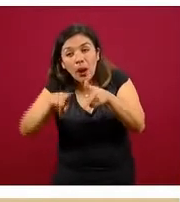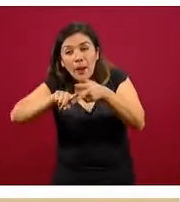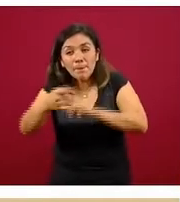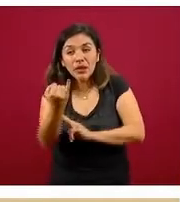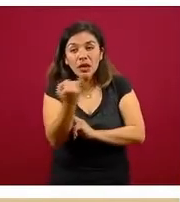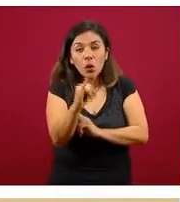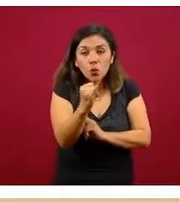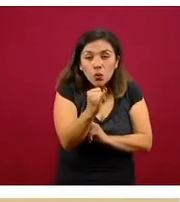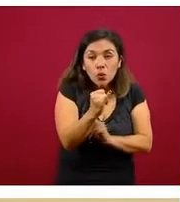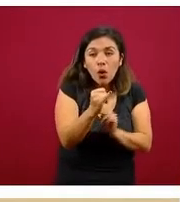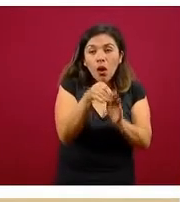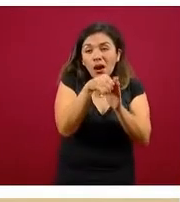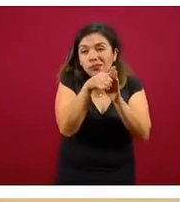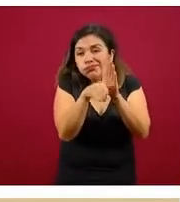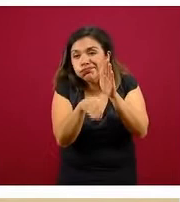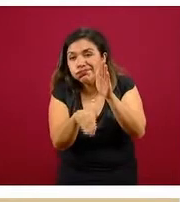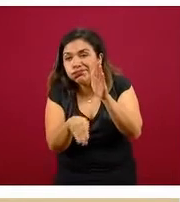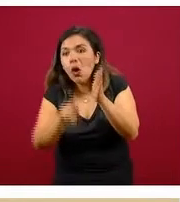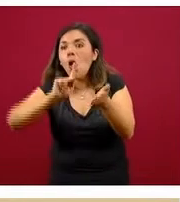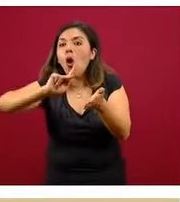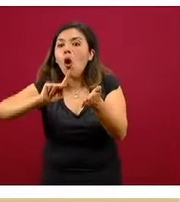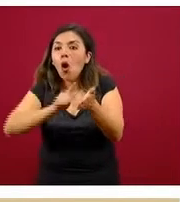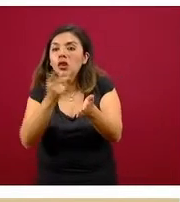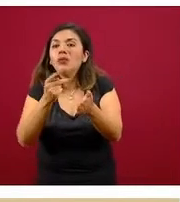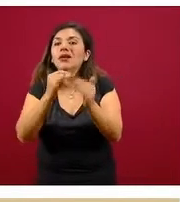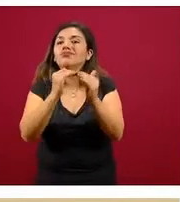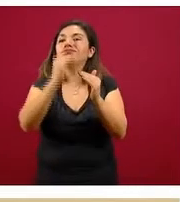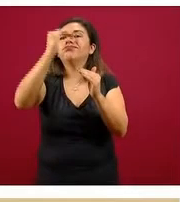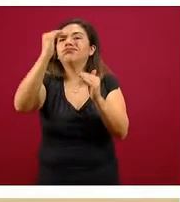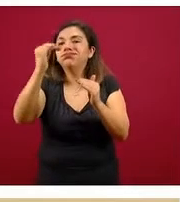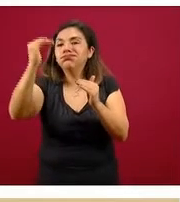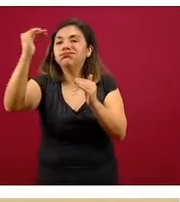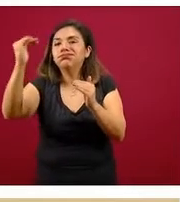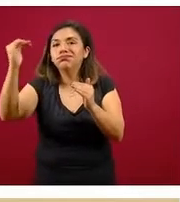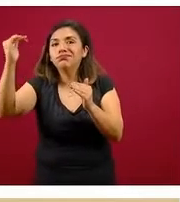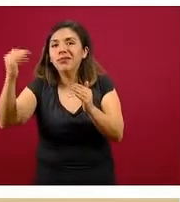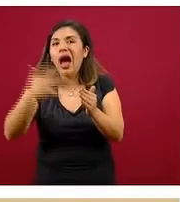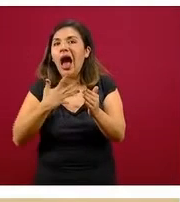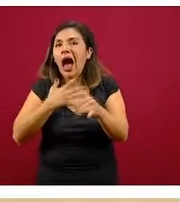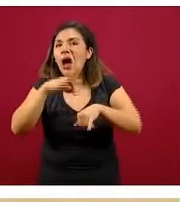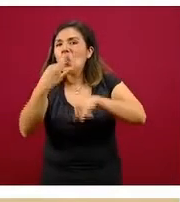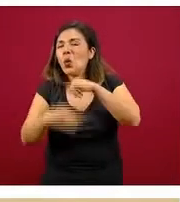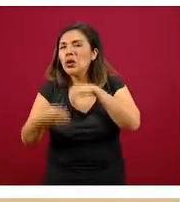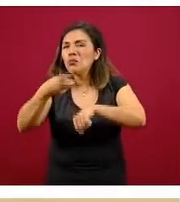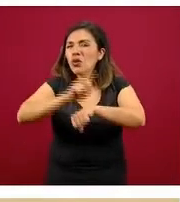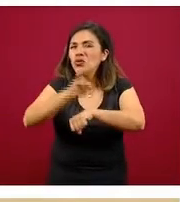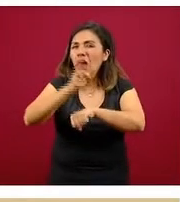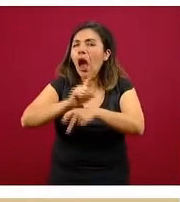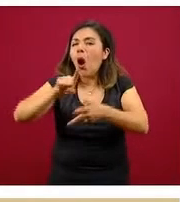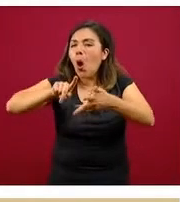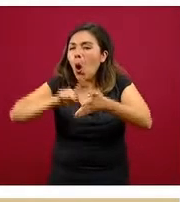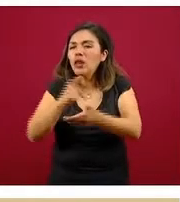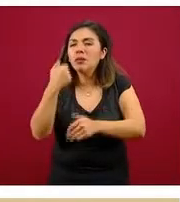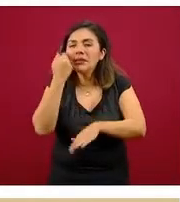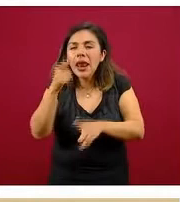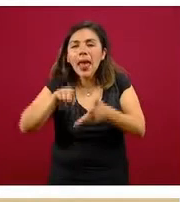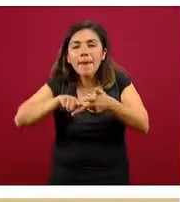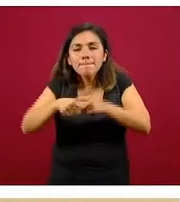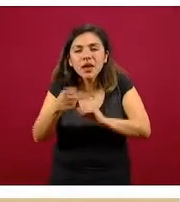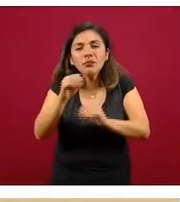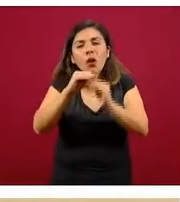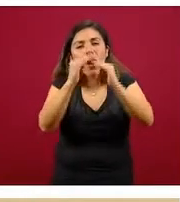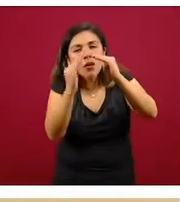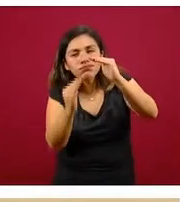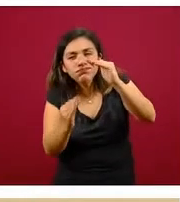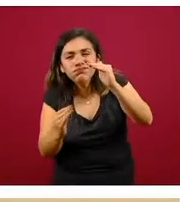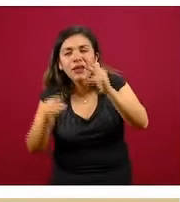junio, cómo logra una estabilidad y como que los últimos días quiere empezar a tener